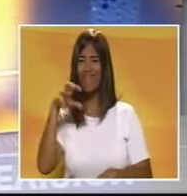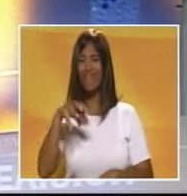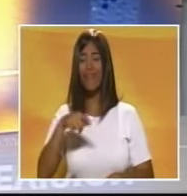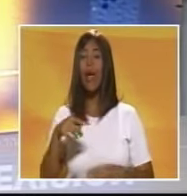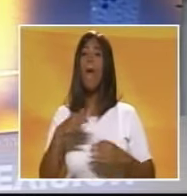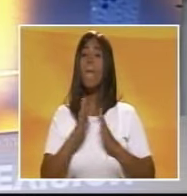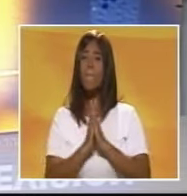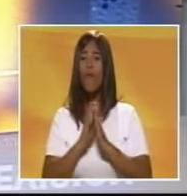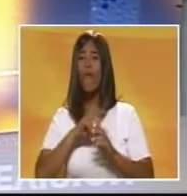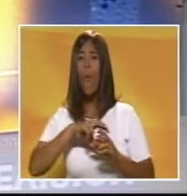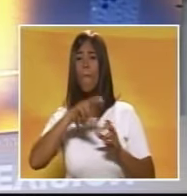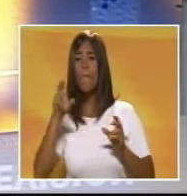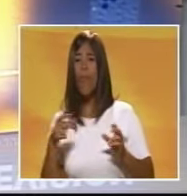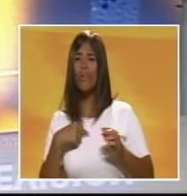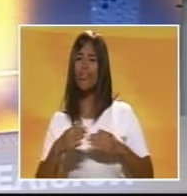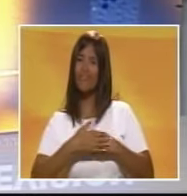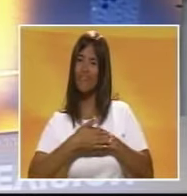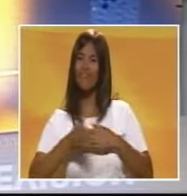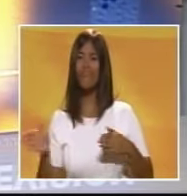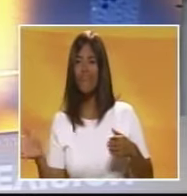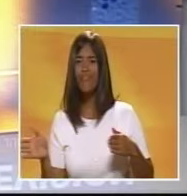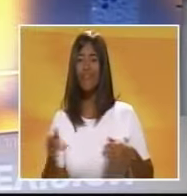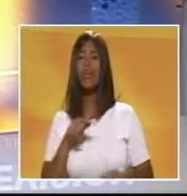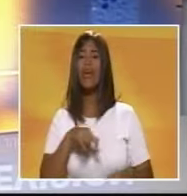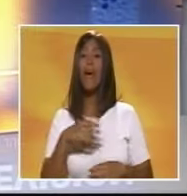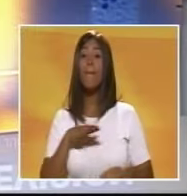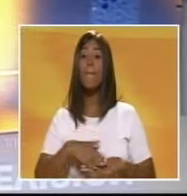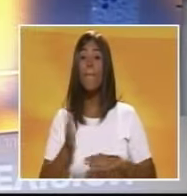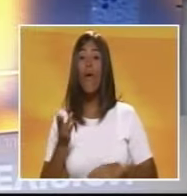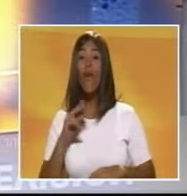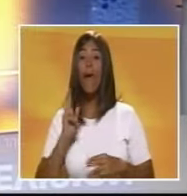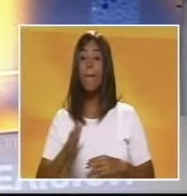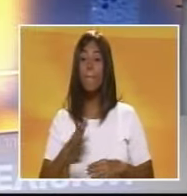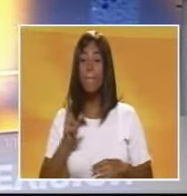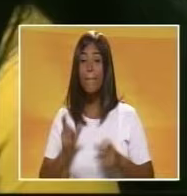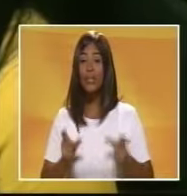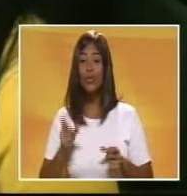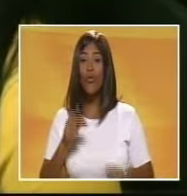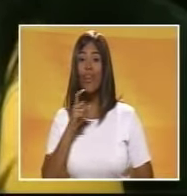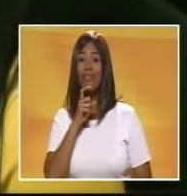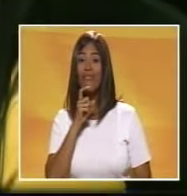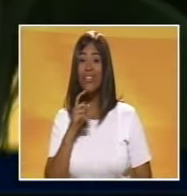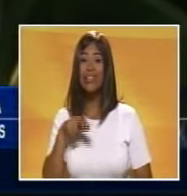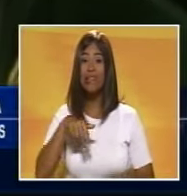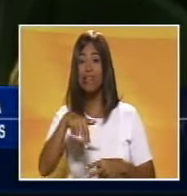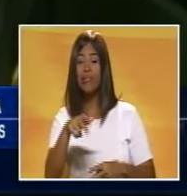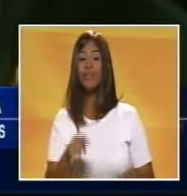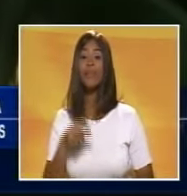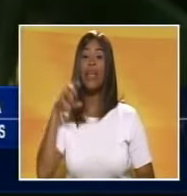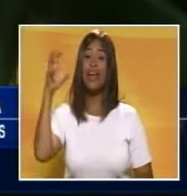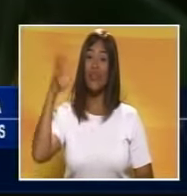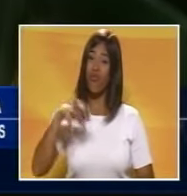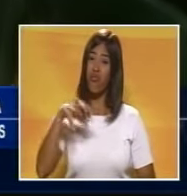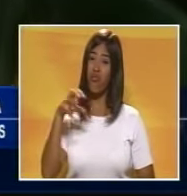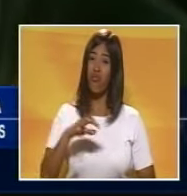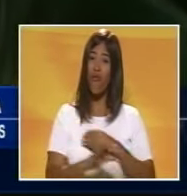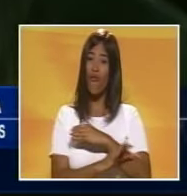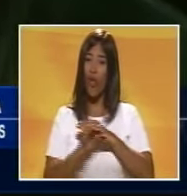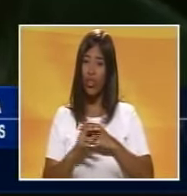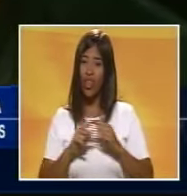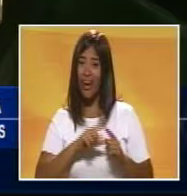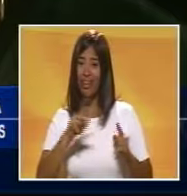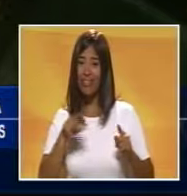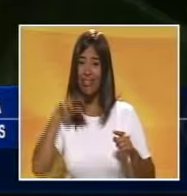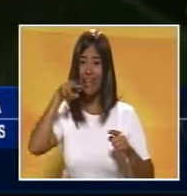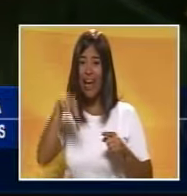internacionales ante el riesgo que corren las personas. Marina Eglot nos ofrece los detalles. Las lluvias azotaron a la zona fronteriza generando la